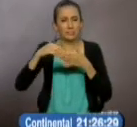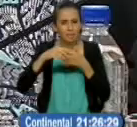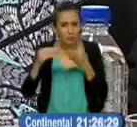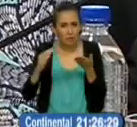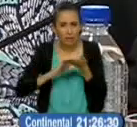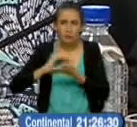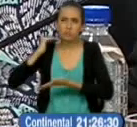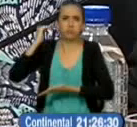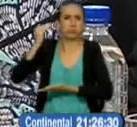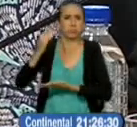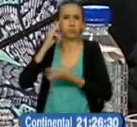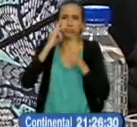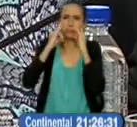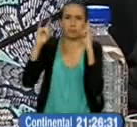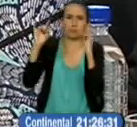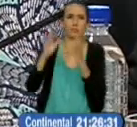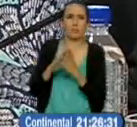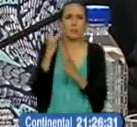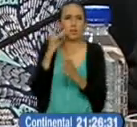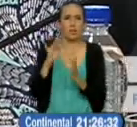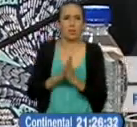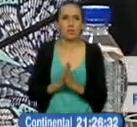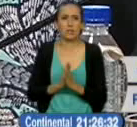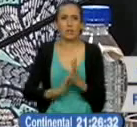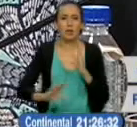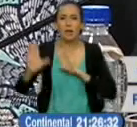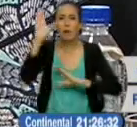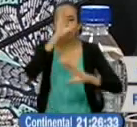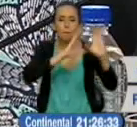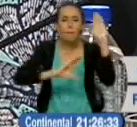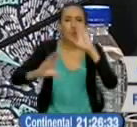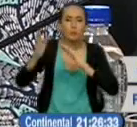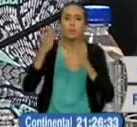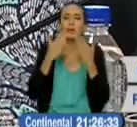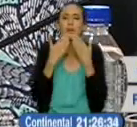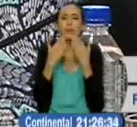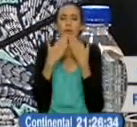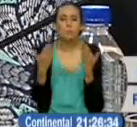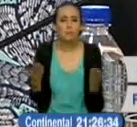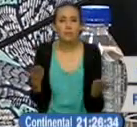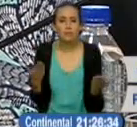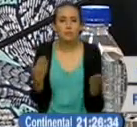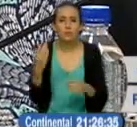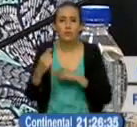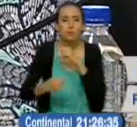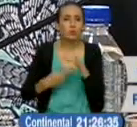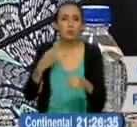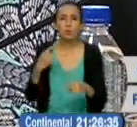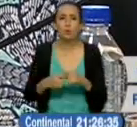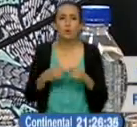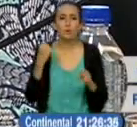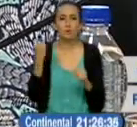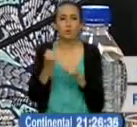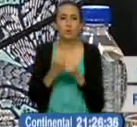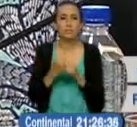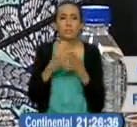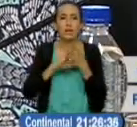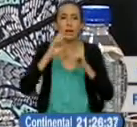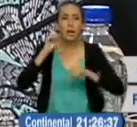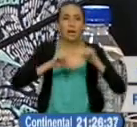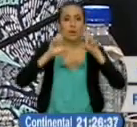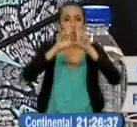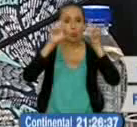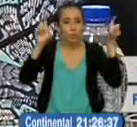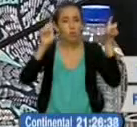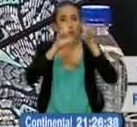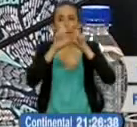bancarias. Allá vamos, a buscar, a identificar qué fue lo que sucedió, si fue por el origen a través de la serie de empresas